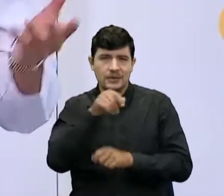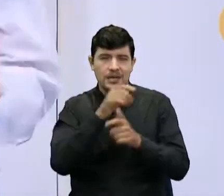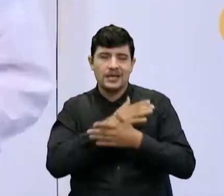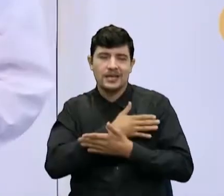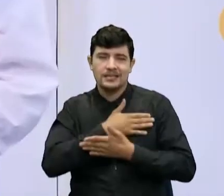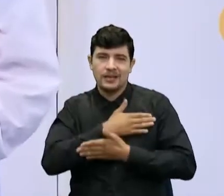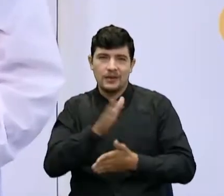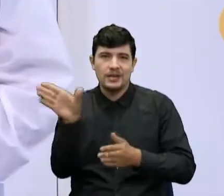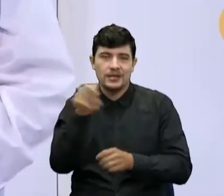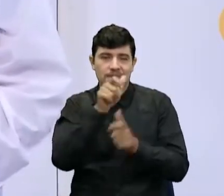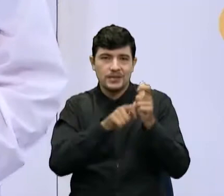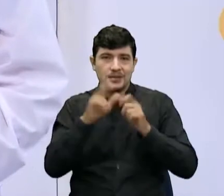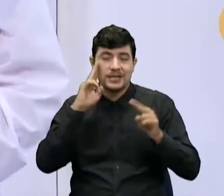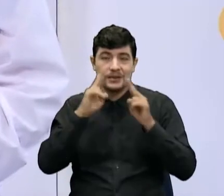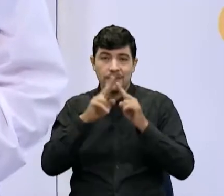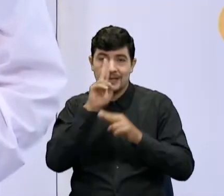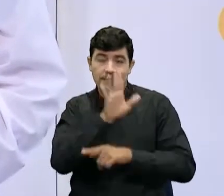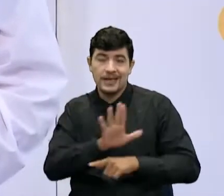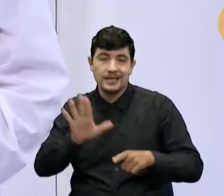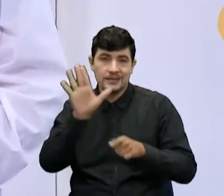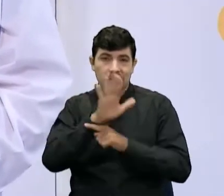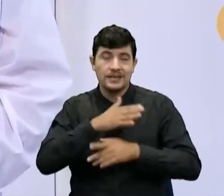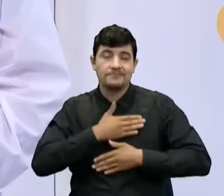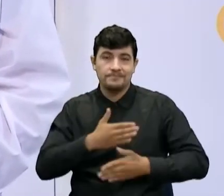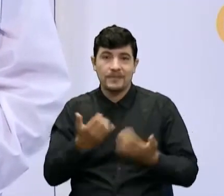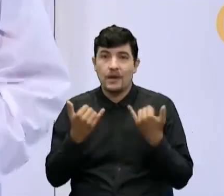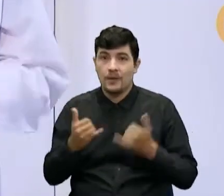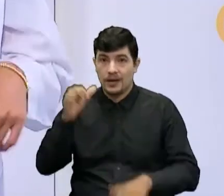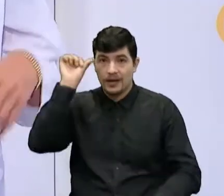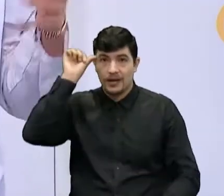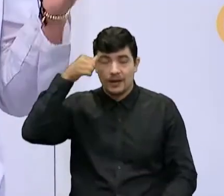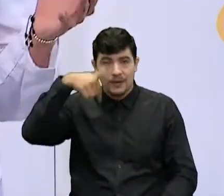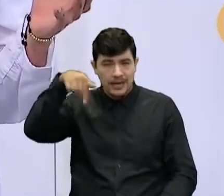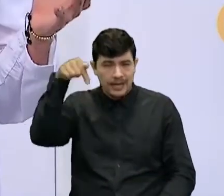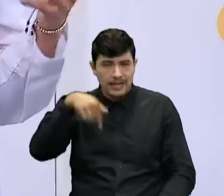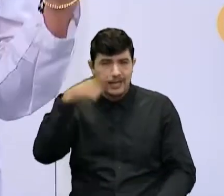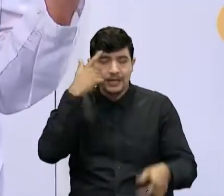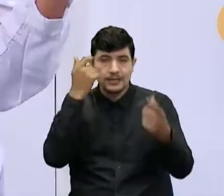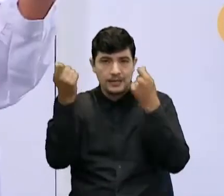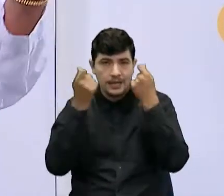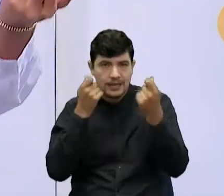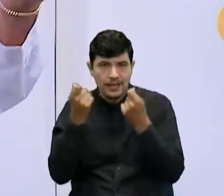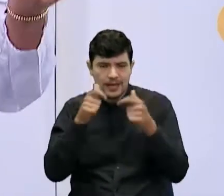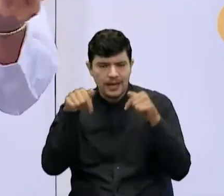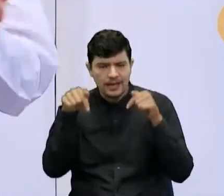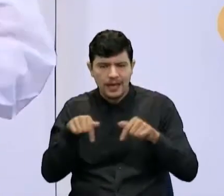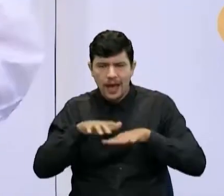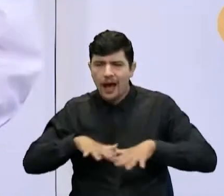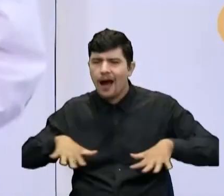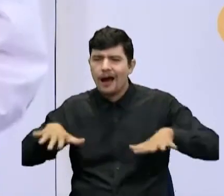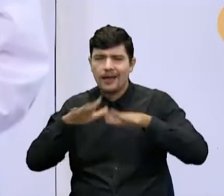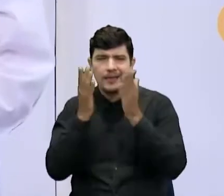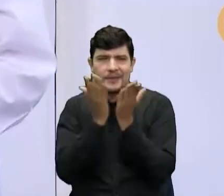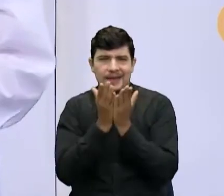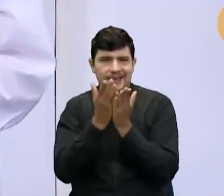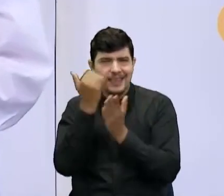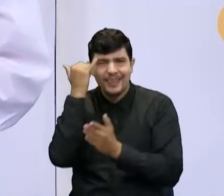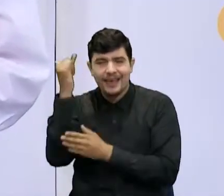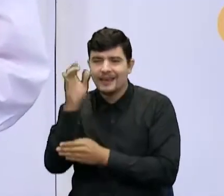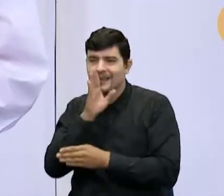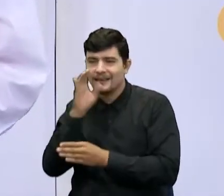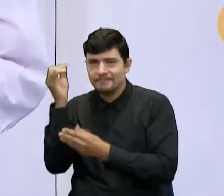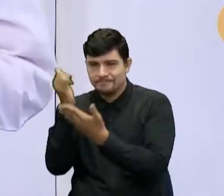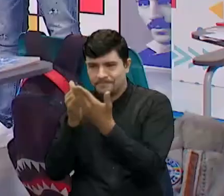nacional Y por supuesto Se conectan con nuestro Parche educativo Recuerde que Esto es una estrategia Esto es un espacio Educativo diseñado Por el